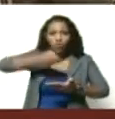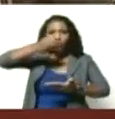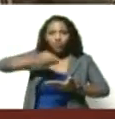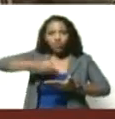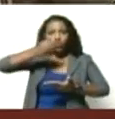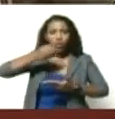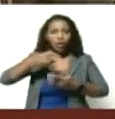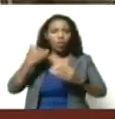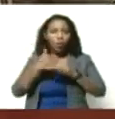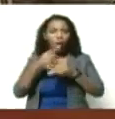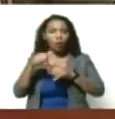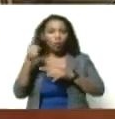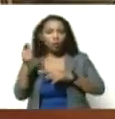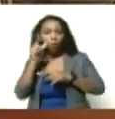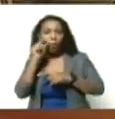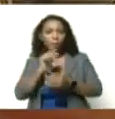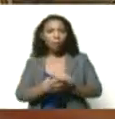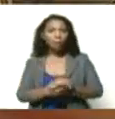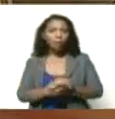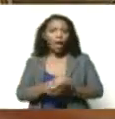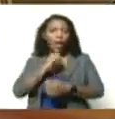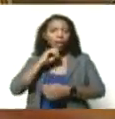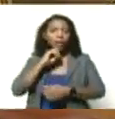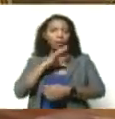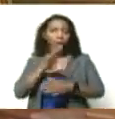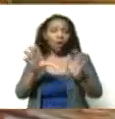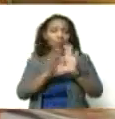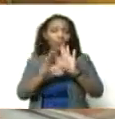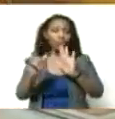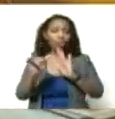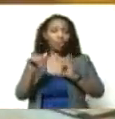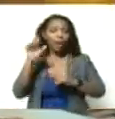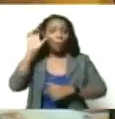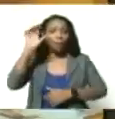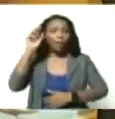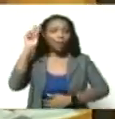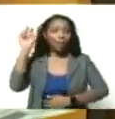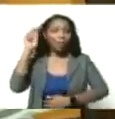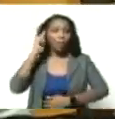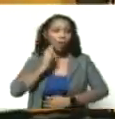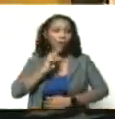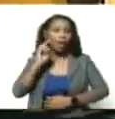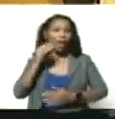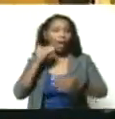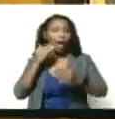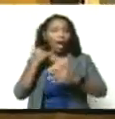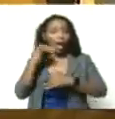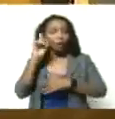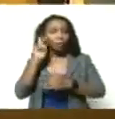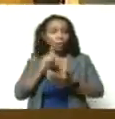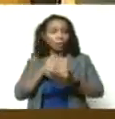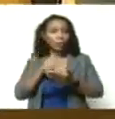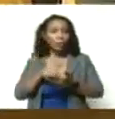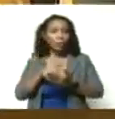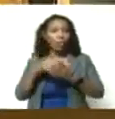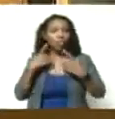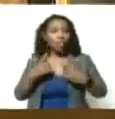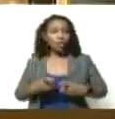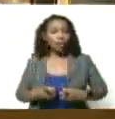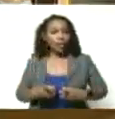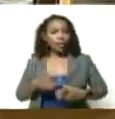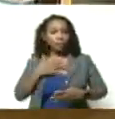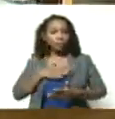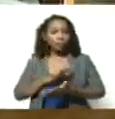Gualberto Ibarreto. La historia constituyente de la patria de Bolívar te tiene entre tus protagonistas. Descansa